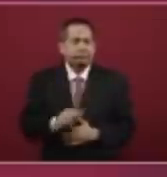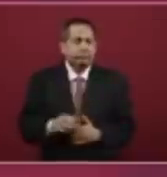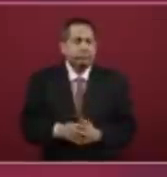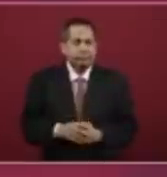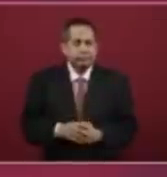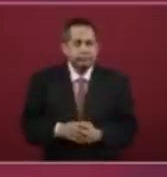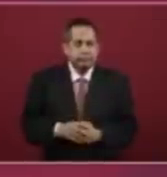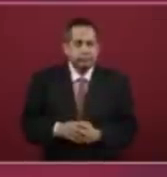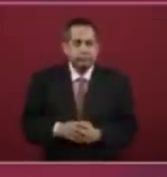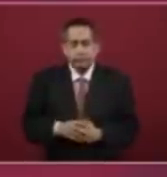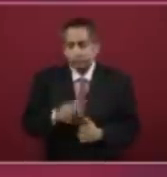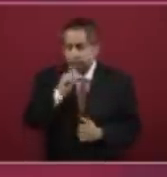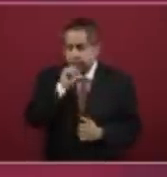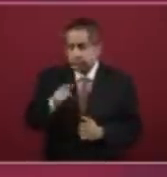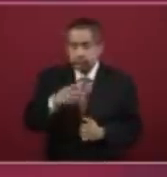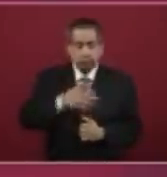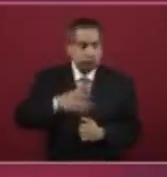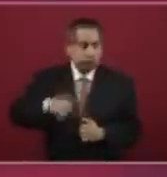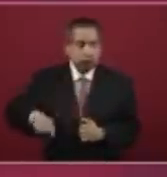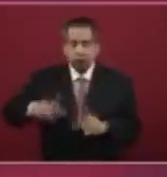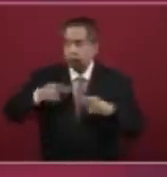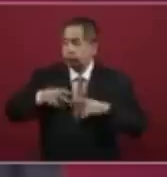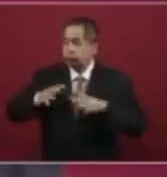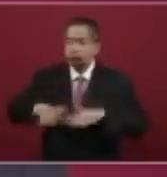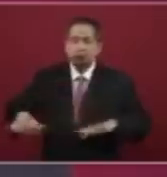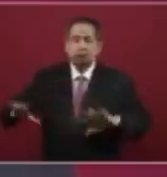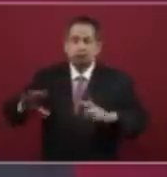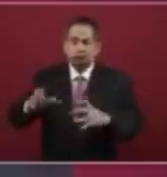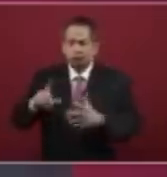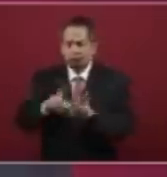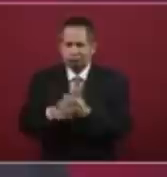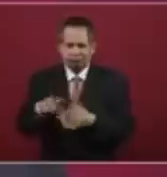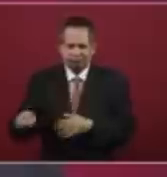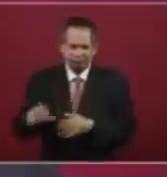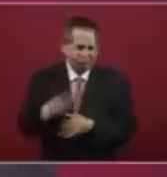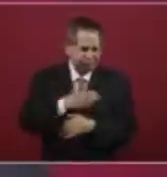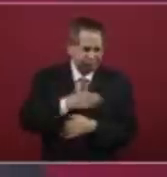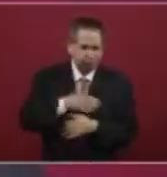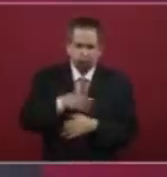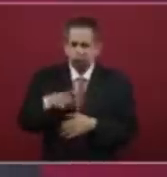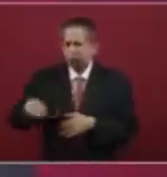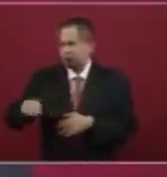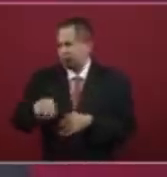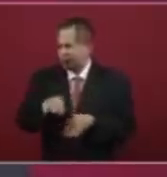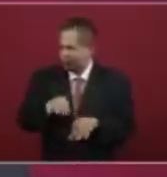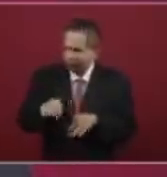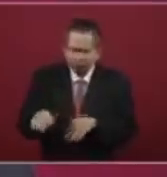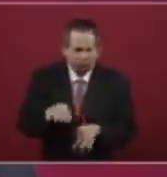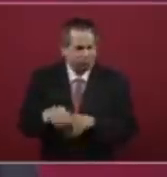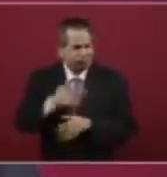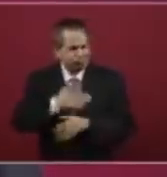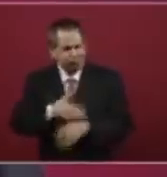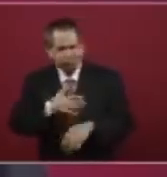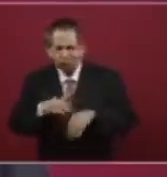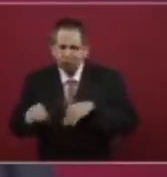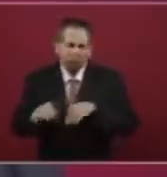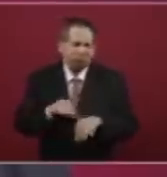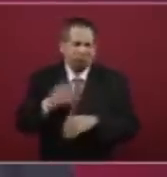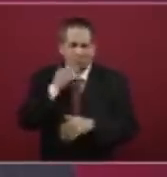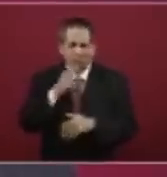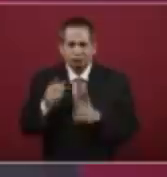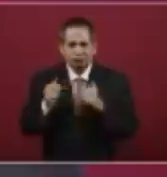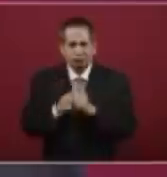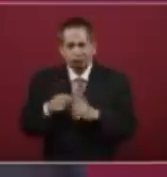Y desde luego con nuestro pueblo, que es bueno, trabajador, y con